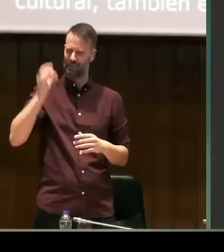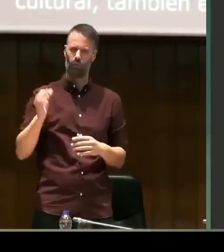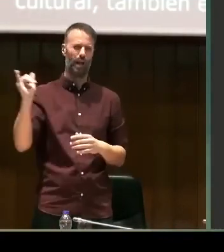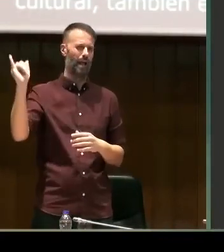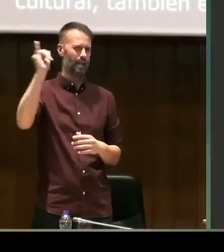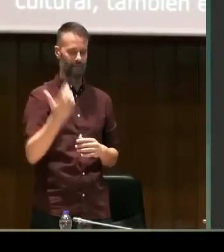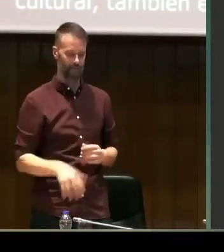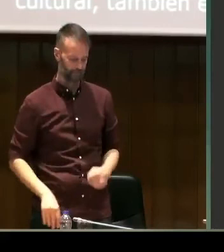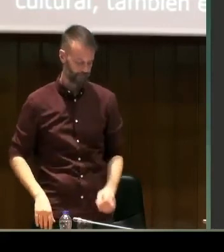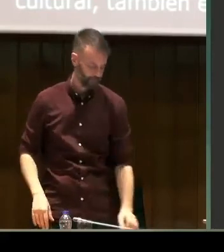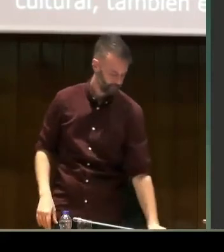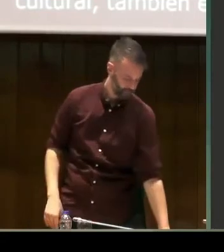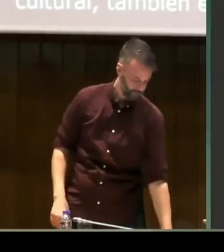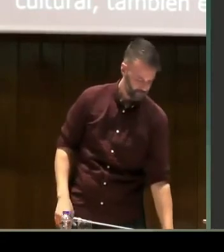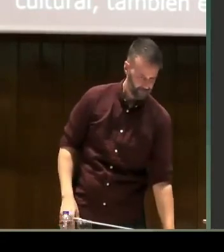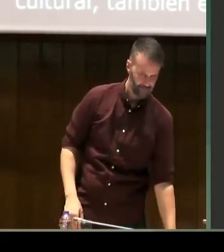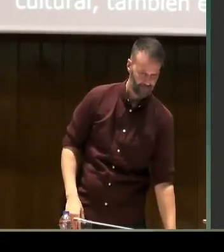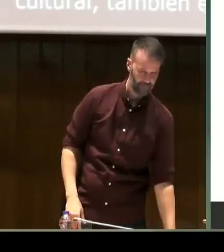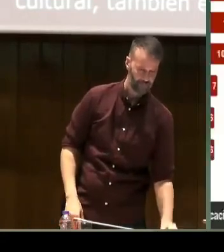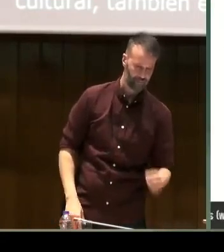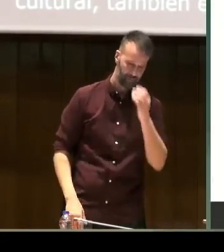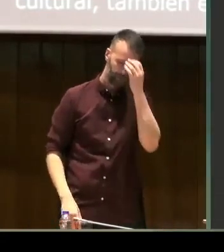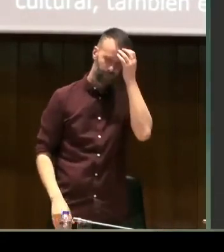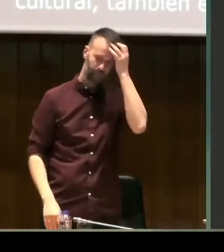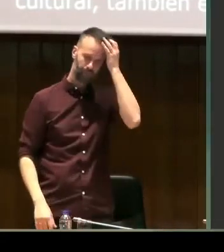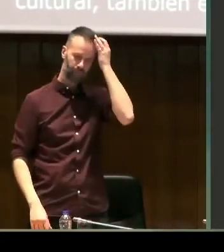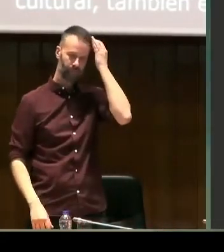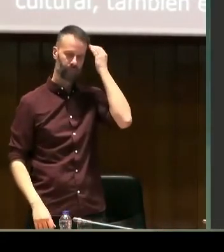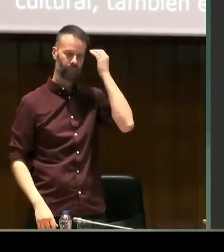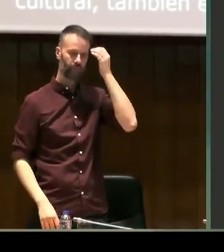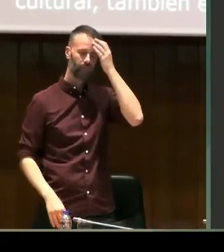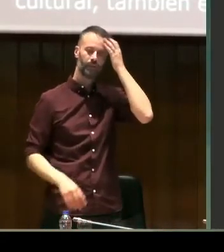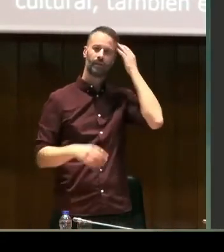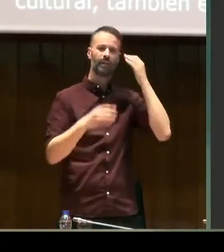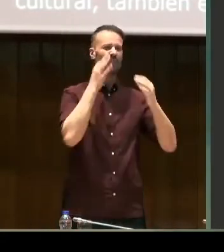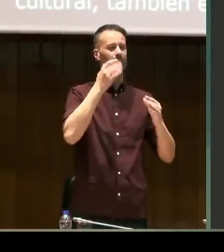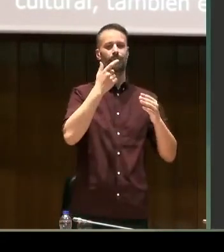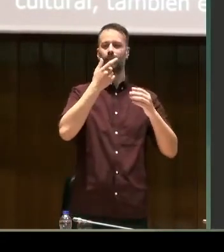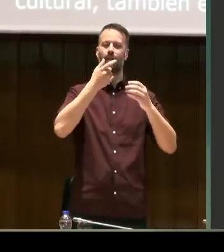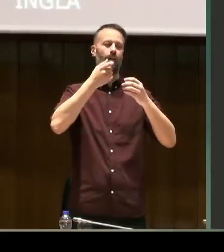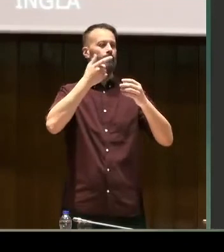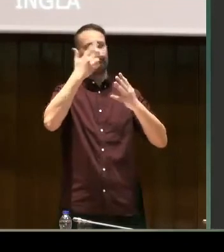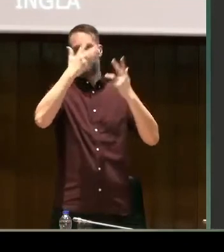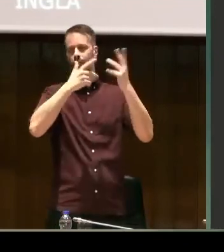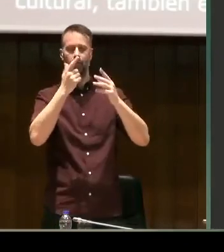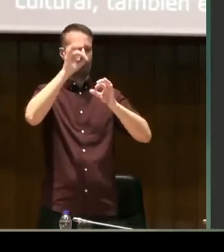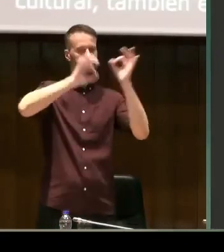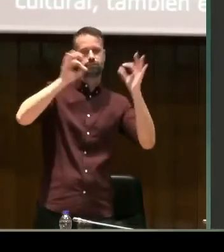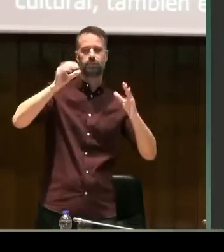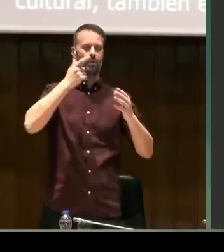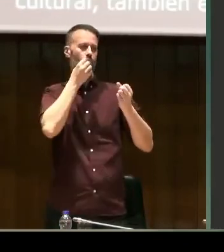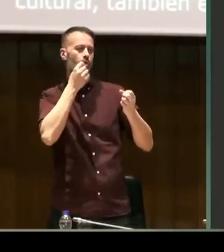Es decir, que puede haber aportaciones en otros países a las que no accedamos por estas barreras idiomáticas, aunque estoy convencido de que efectivamente